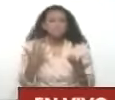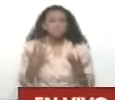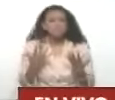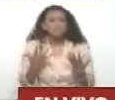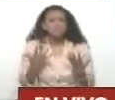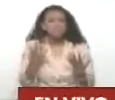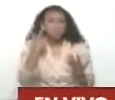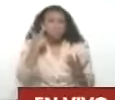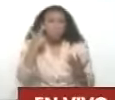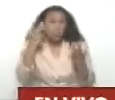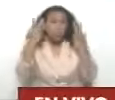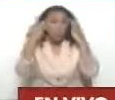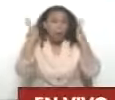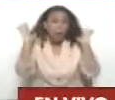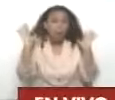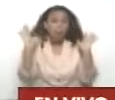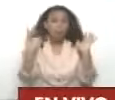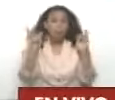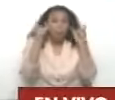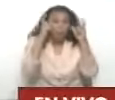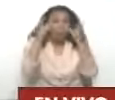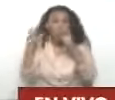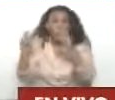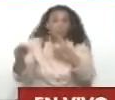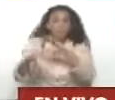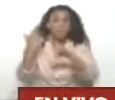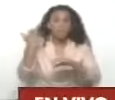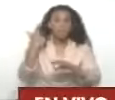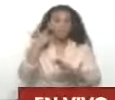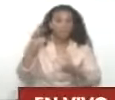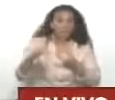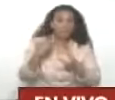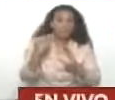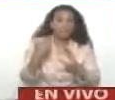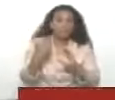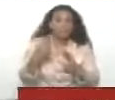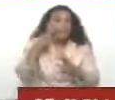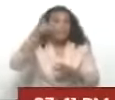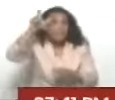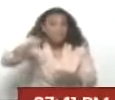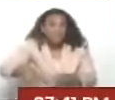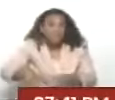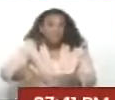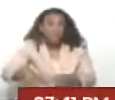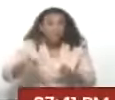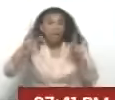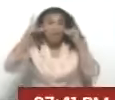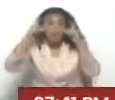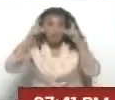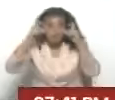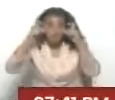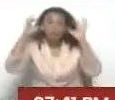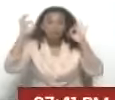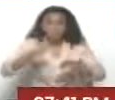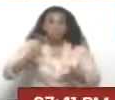Son cosas que han corrido en las redes sociales, pero me la mandaron de primera mano. La persona que tomó la foto existe.